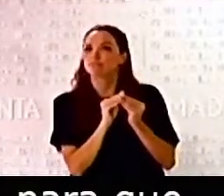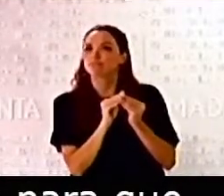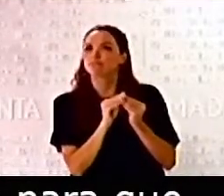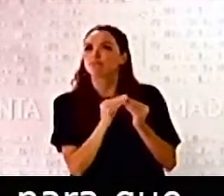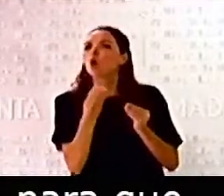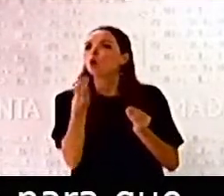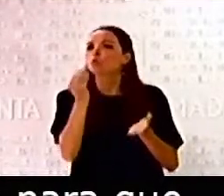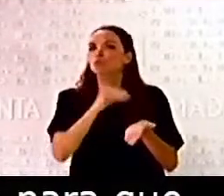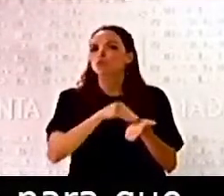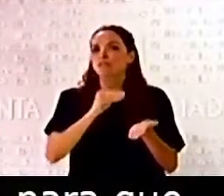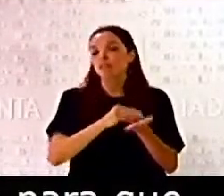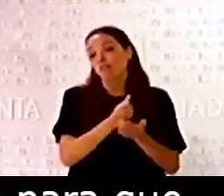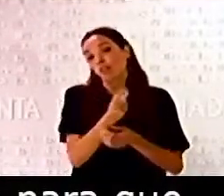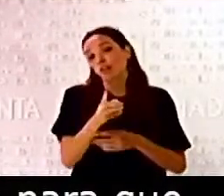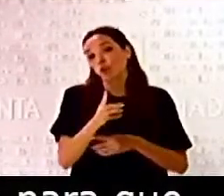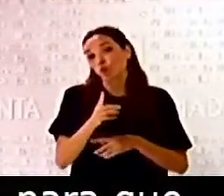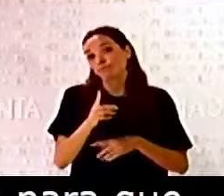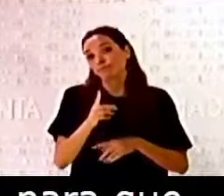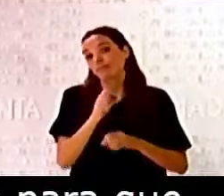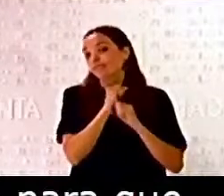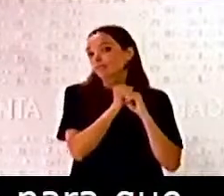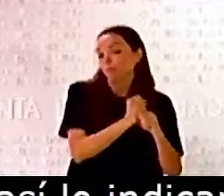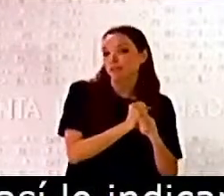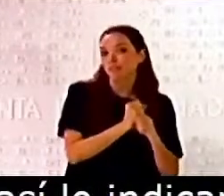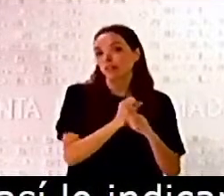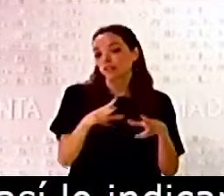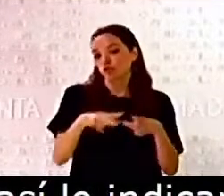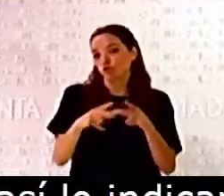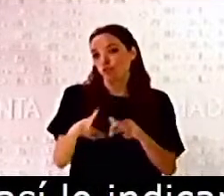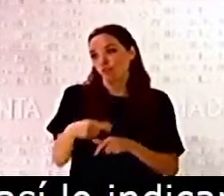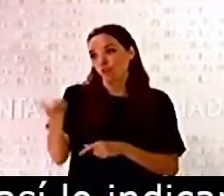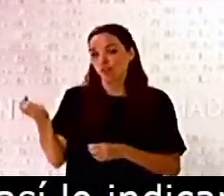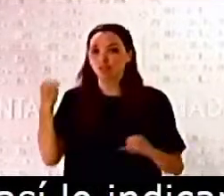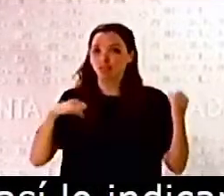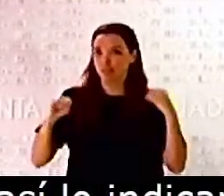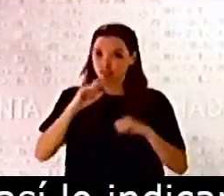ellos ya dependen de nosotros digo como sociedad,